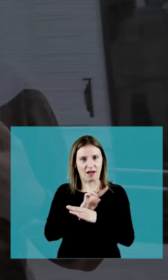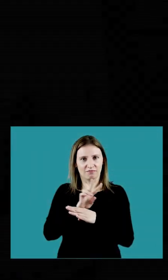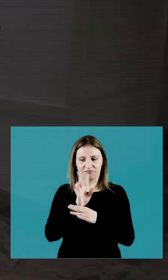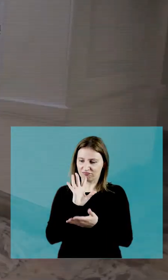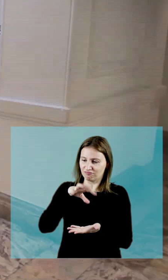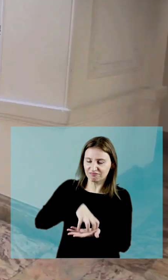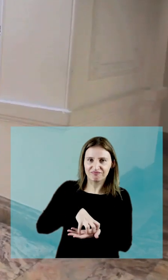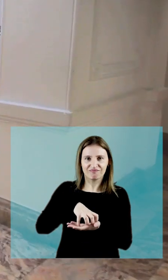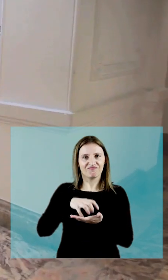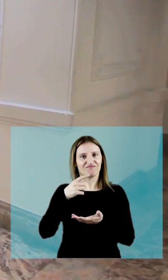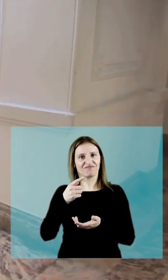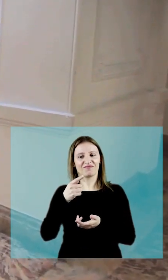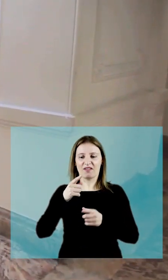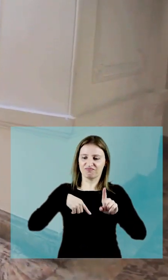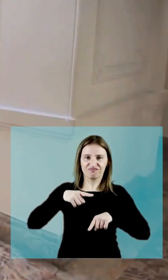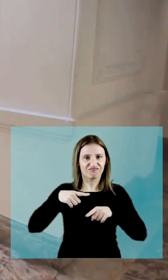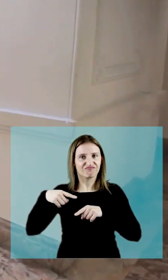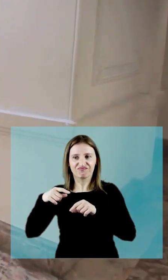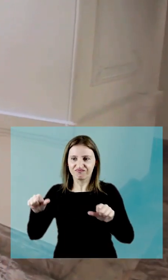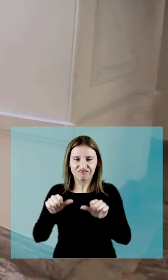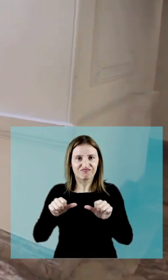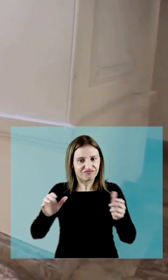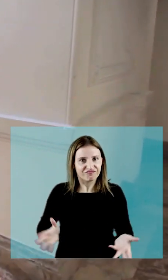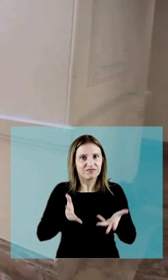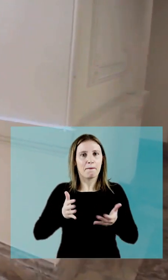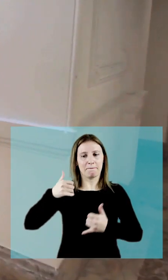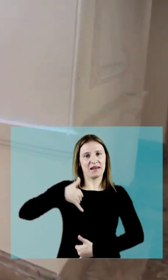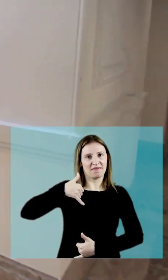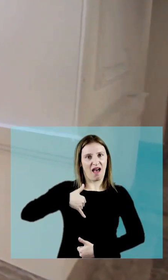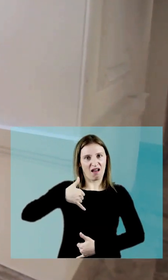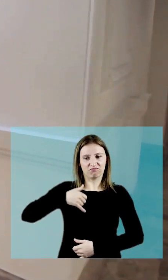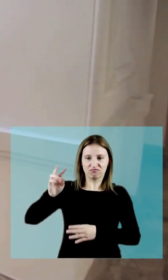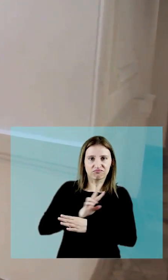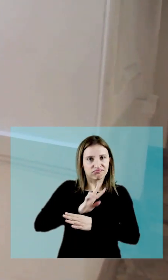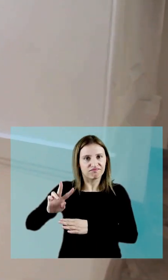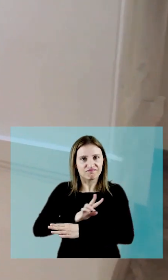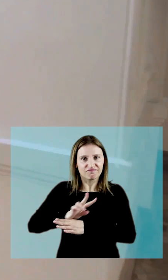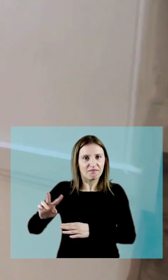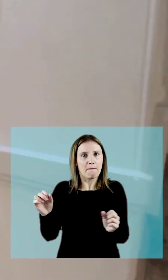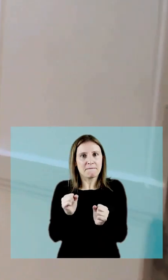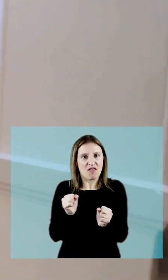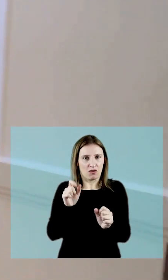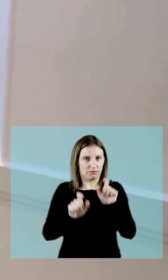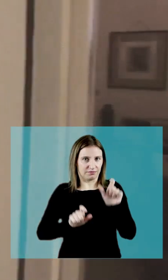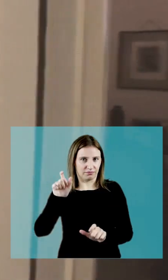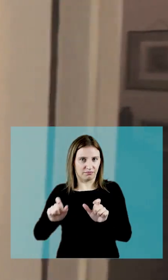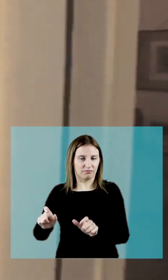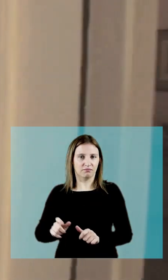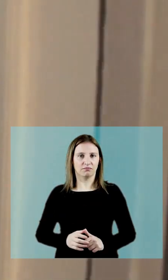el motor de la inteligencia militar desde donde se ejerció el control y el terror a la sociedad.